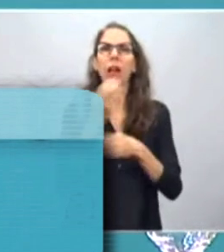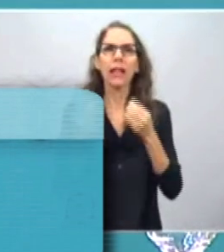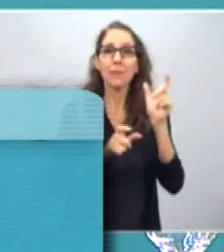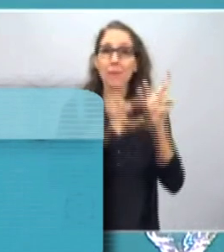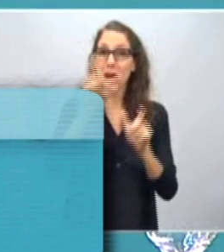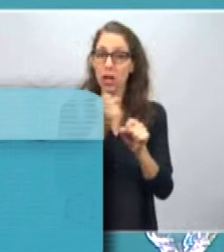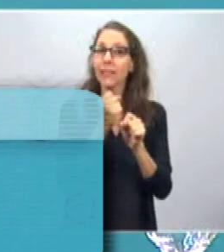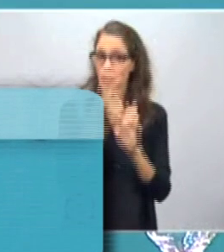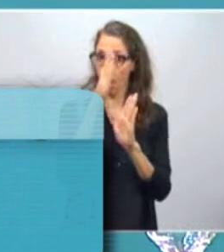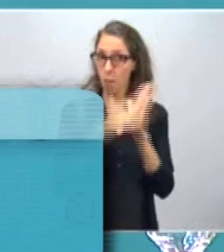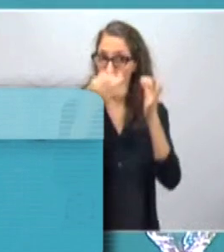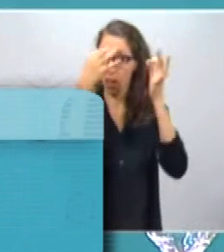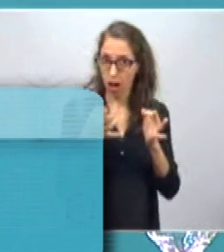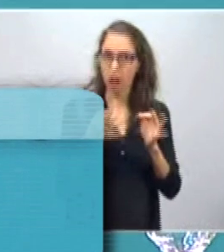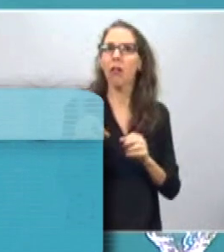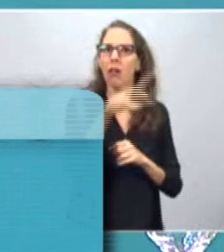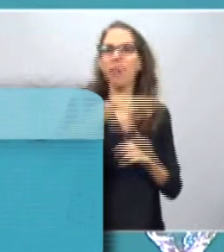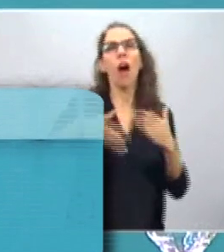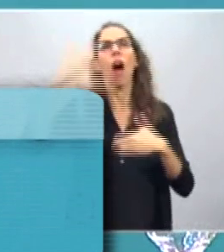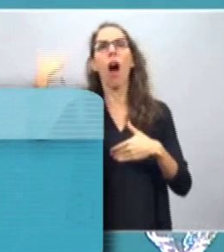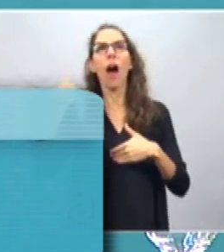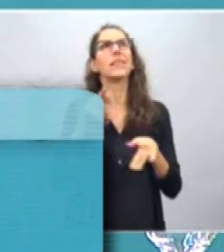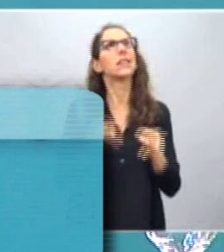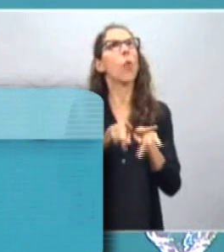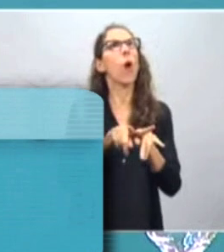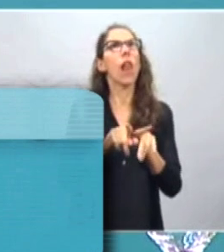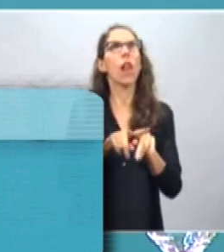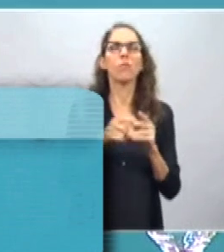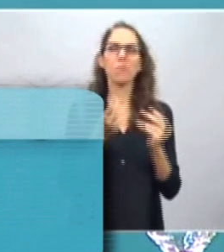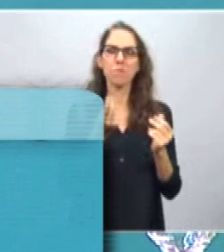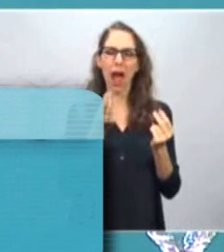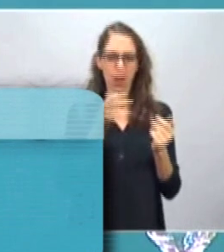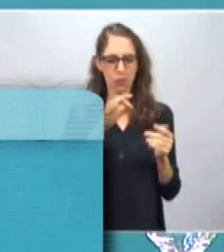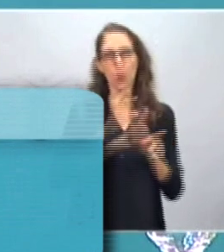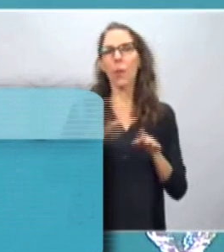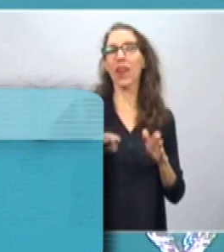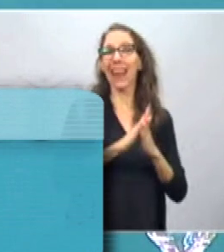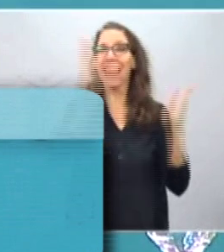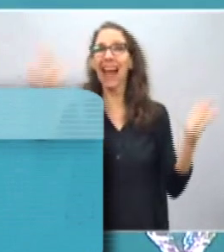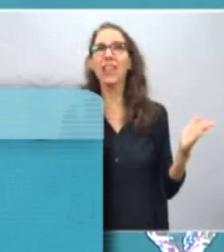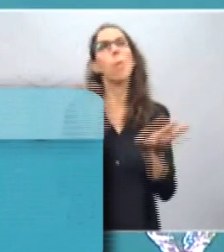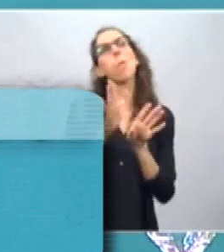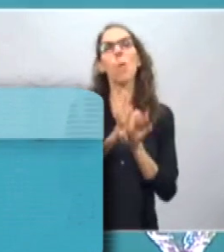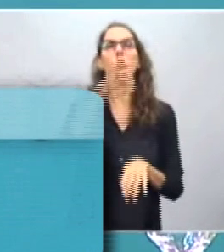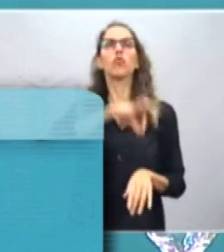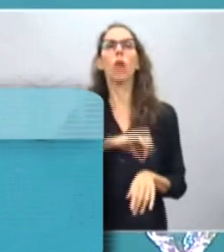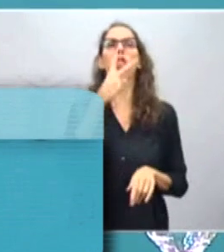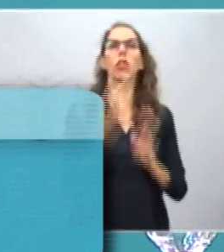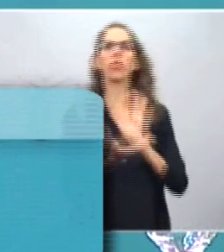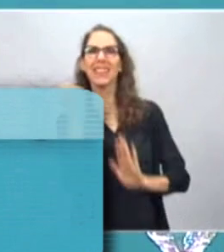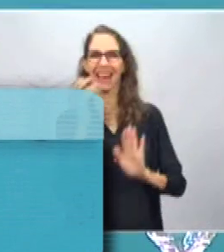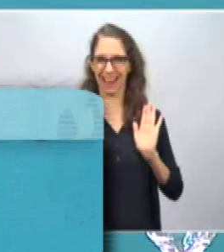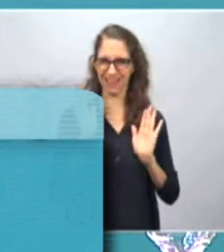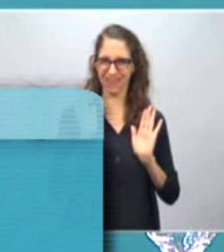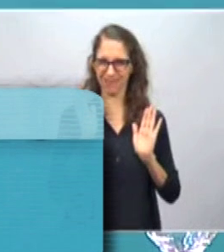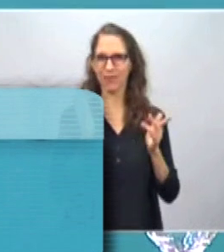registrado promedio dejó de percibir 2 sueldos al año. Es decir que, para ponerlo también de manera clara, es como si